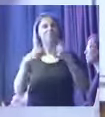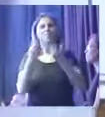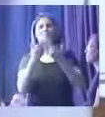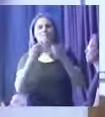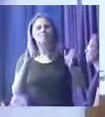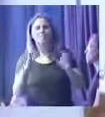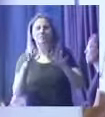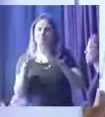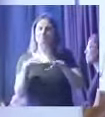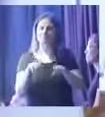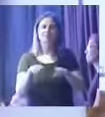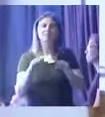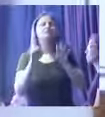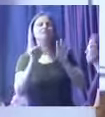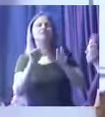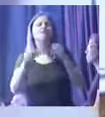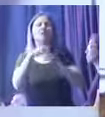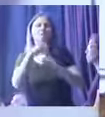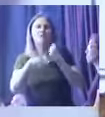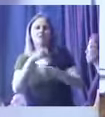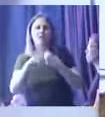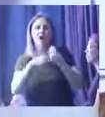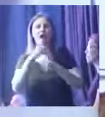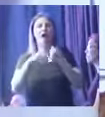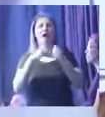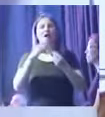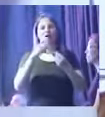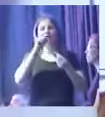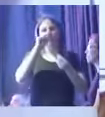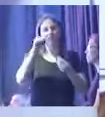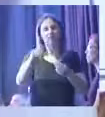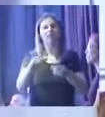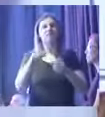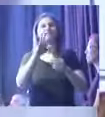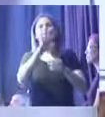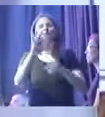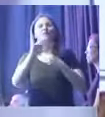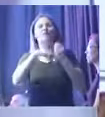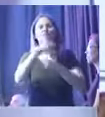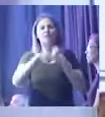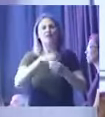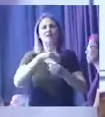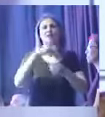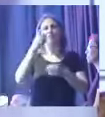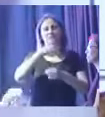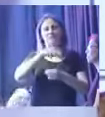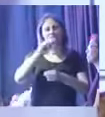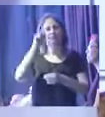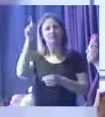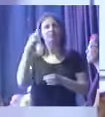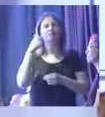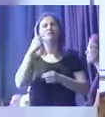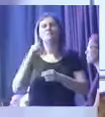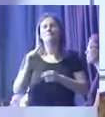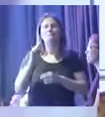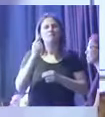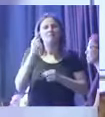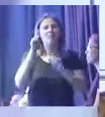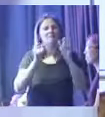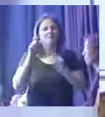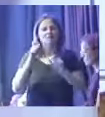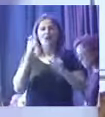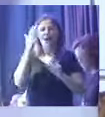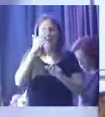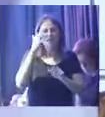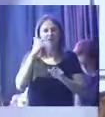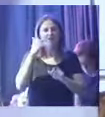familias bonaerenses, 50 familias canarias, los primeros negros bantúes de